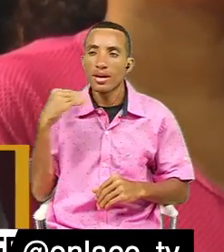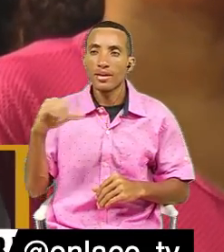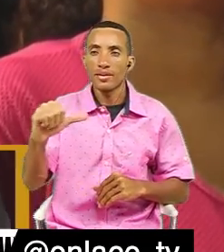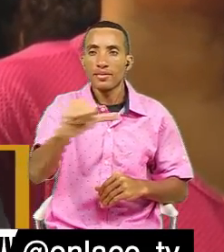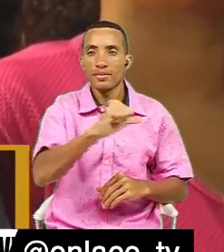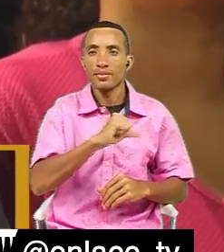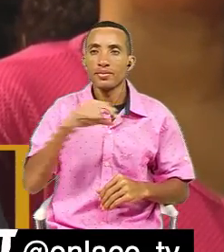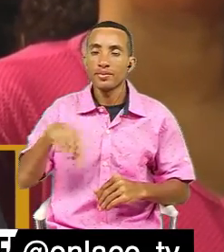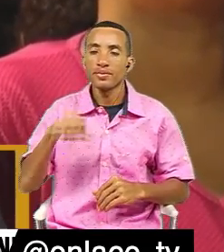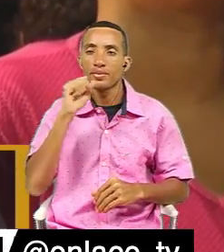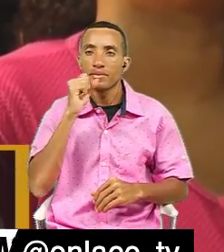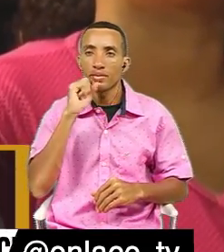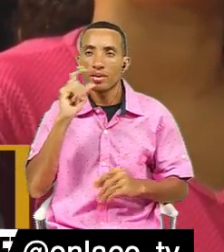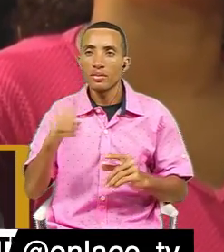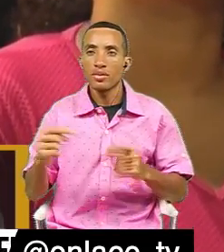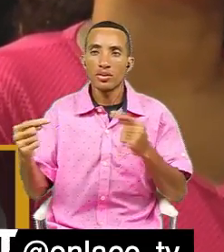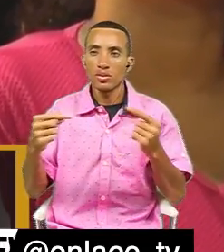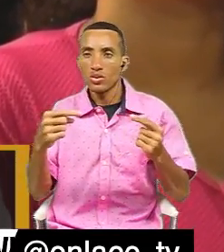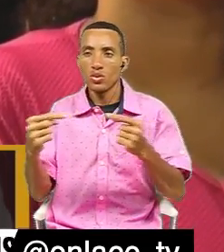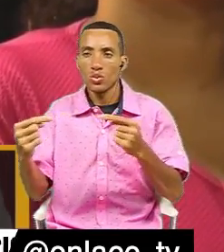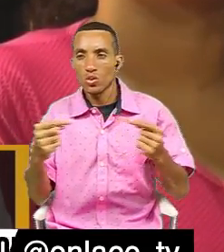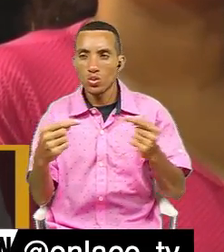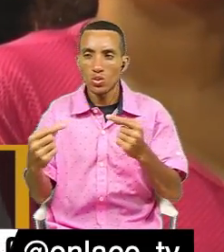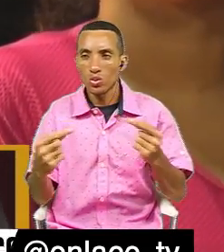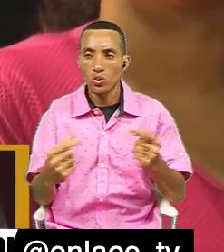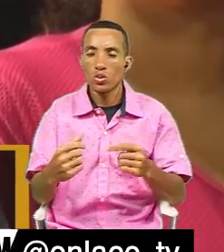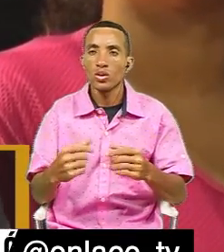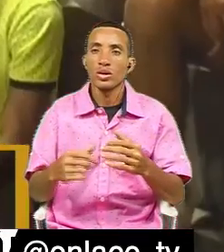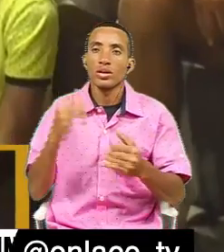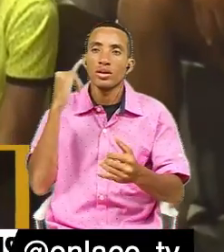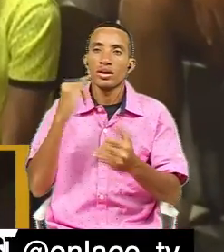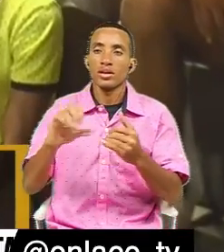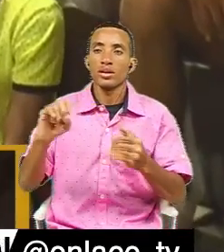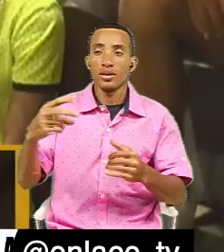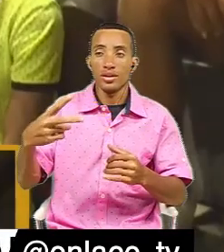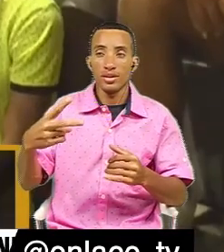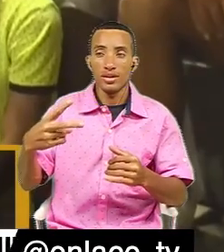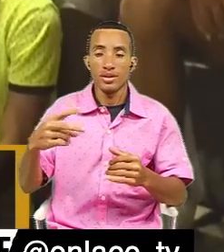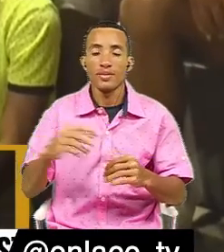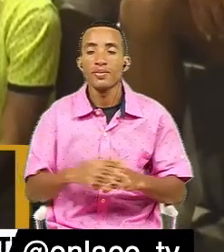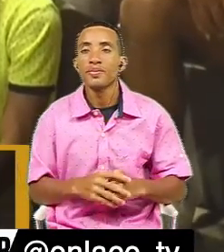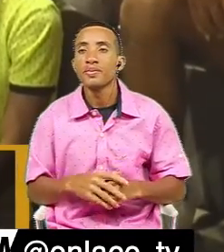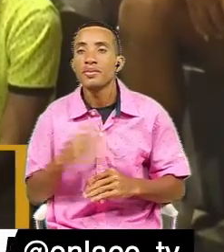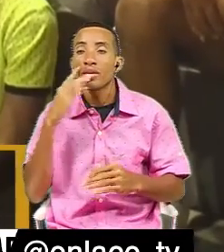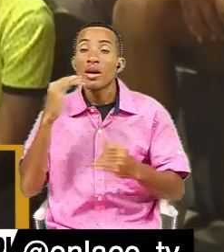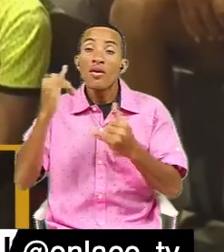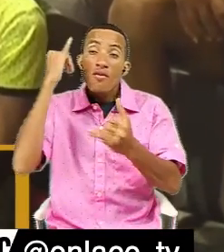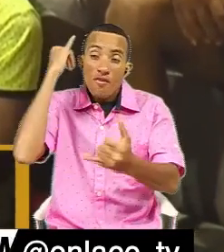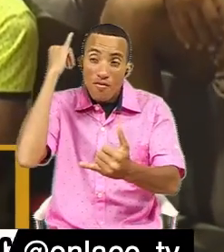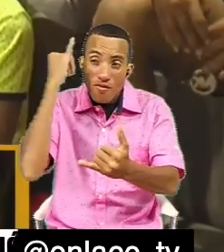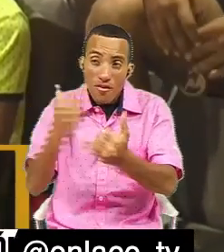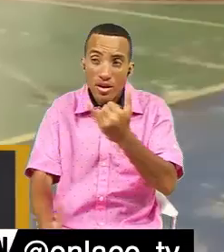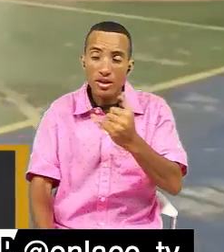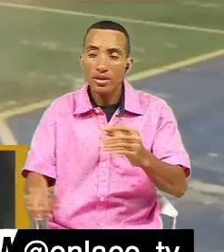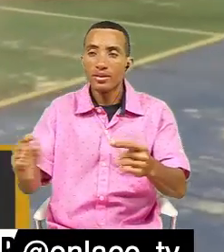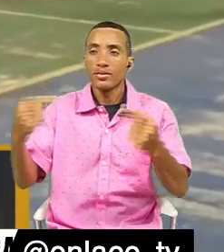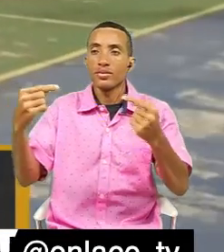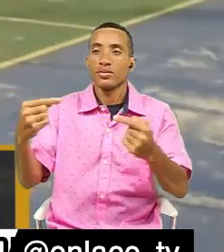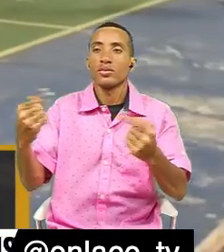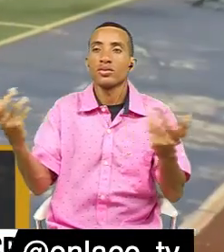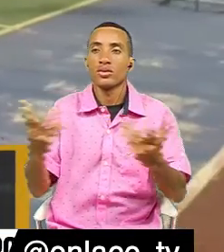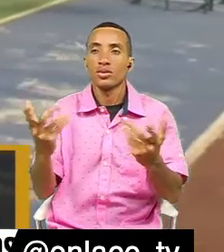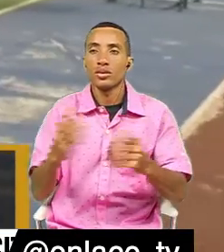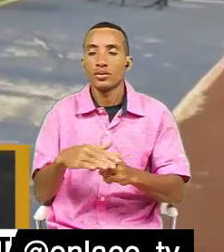y pues sí, se han disputado bastante fuerte la semifinal que están jugando. Los compromisos de las finales tendrán lugar en la cancha remodelada del barrio